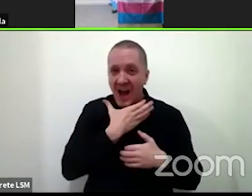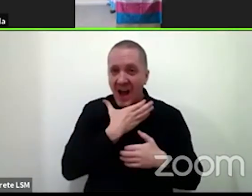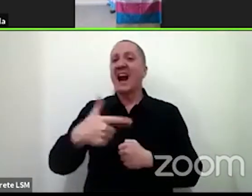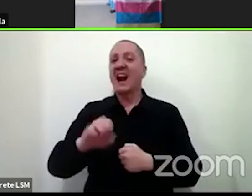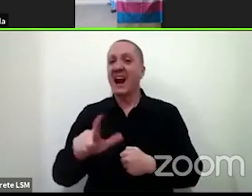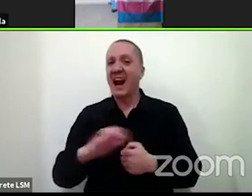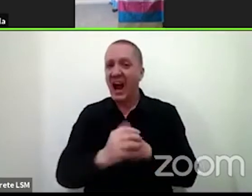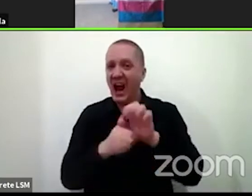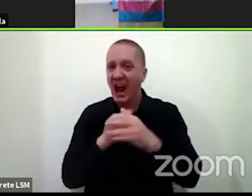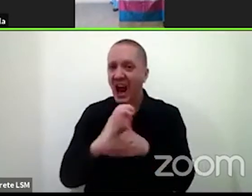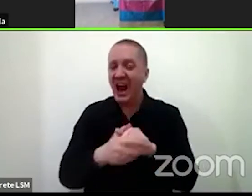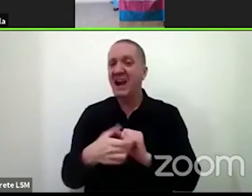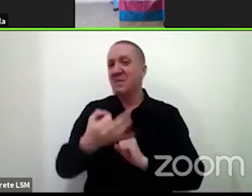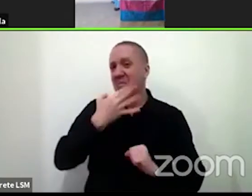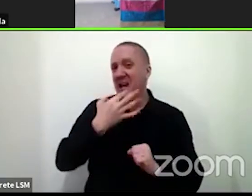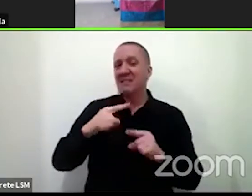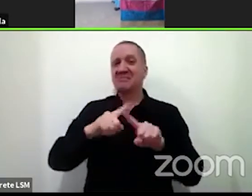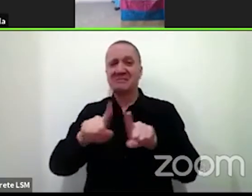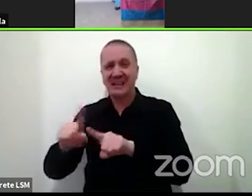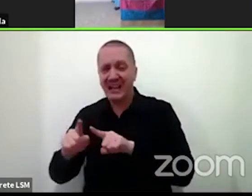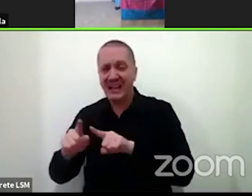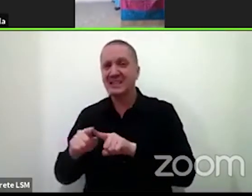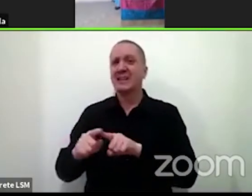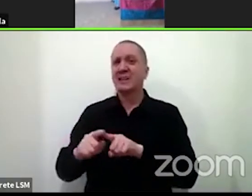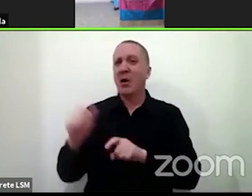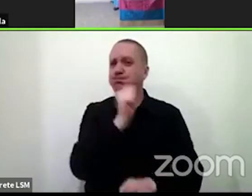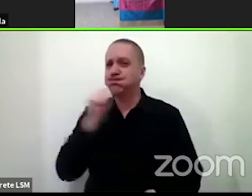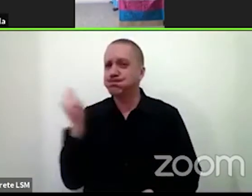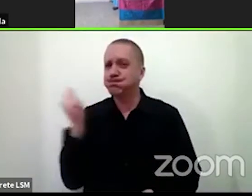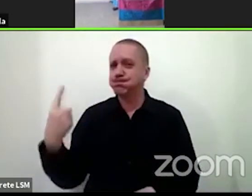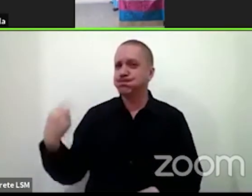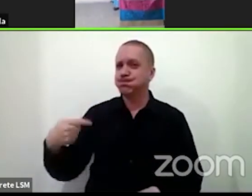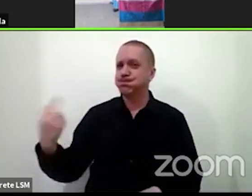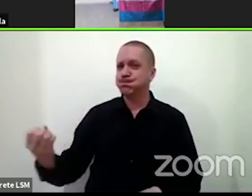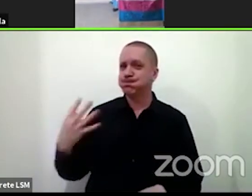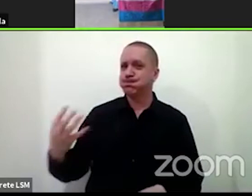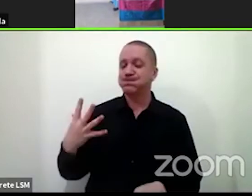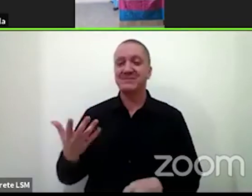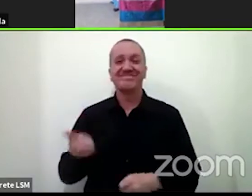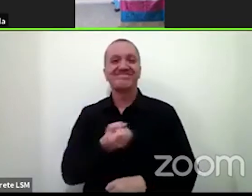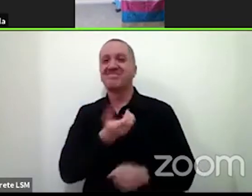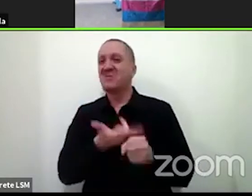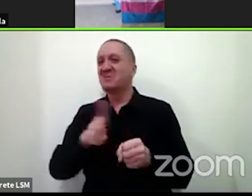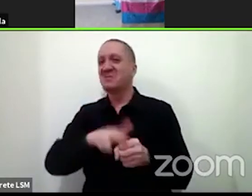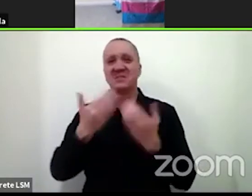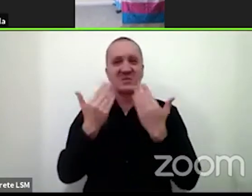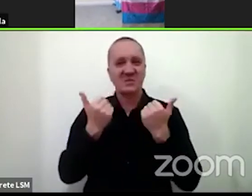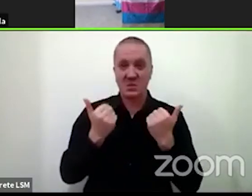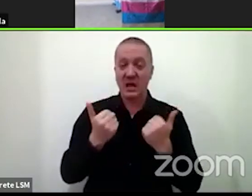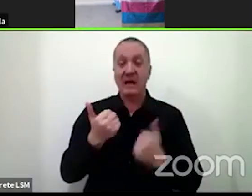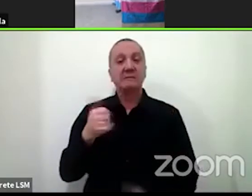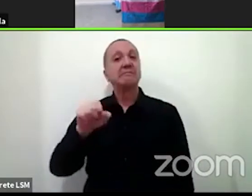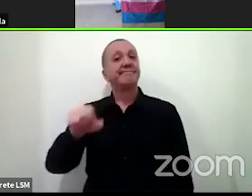y ventiladores en los centros de salud. También la falta de justicia de lenguaje a la hora de acudir a